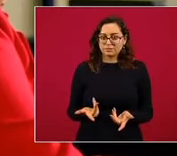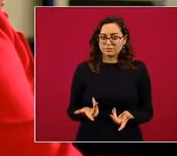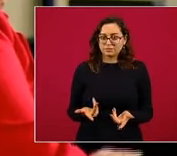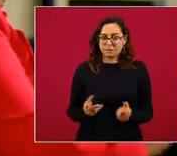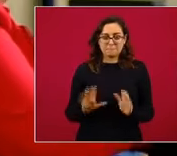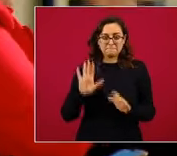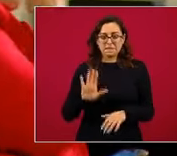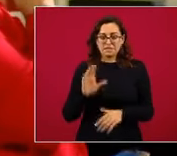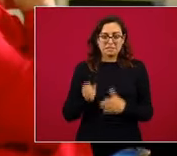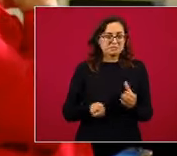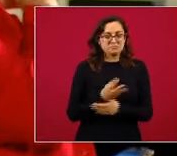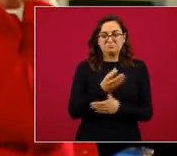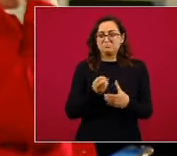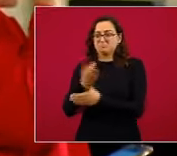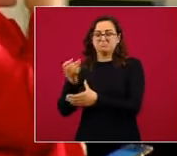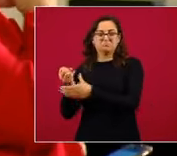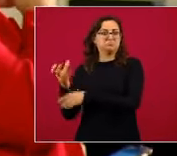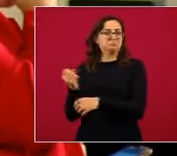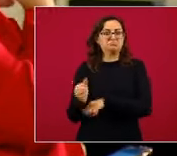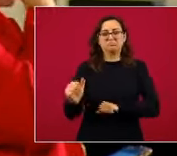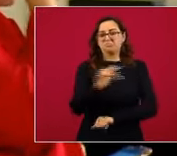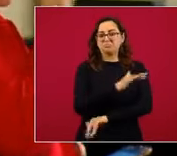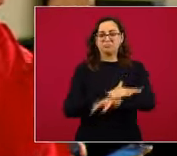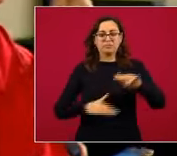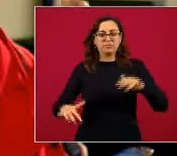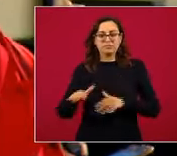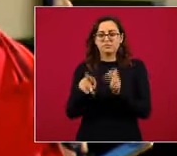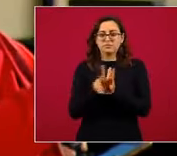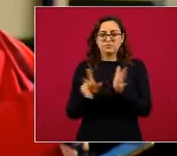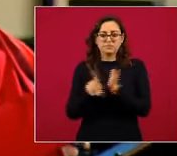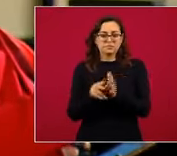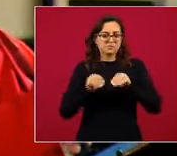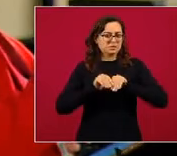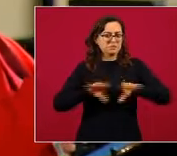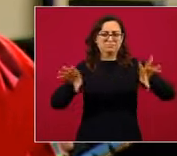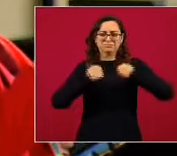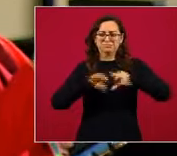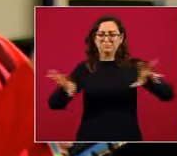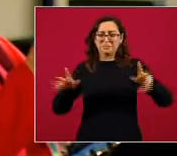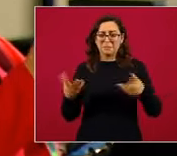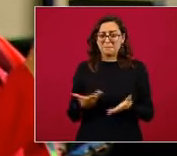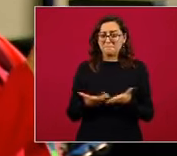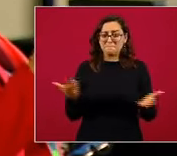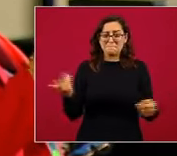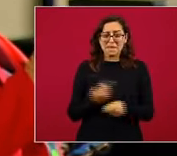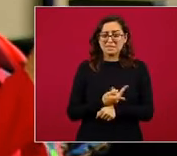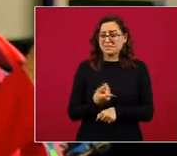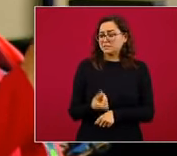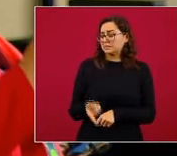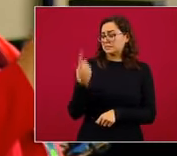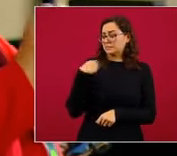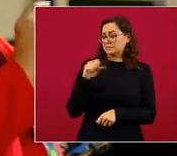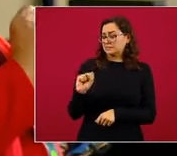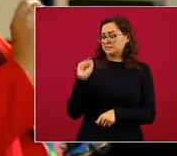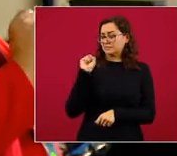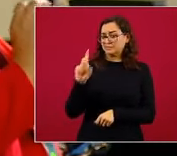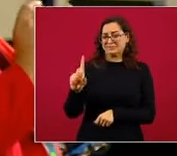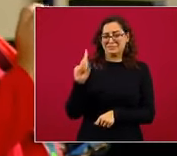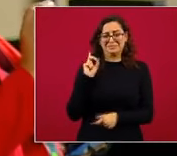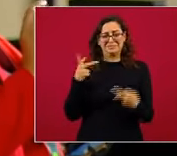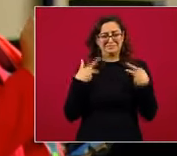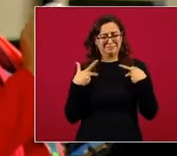contágiense, y muchos periódicos se ha difundido y redes sociales que todo el fin de semana, bueno, fue una mar de